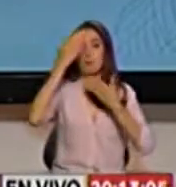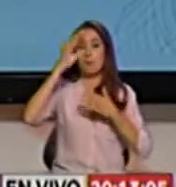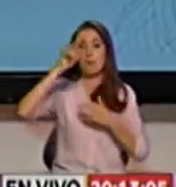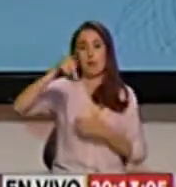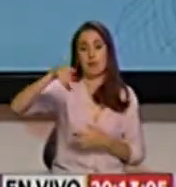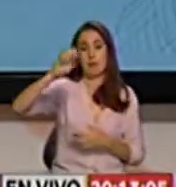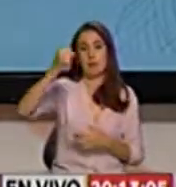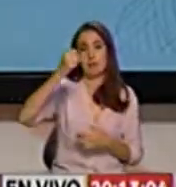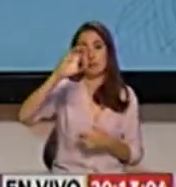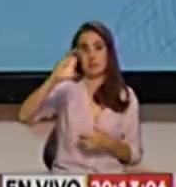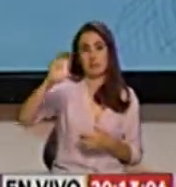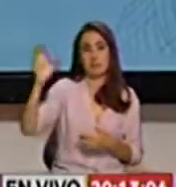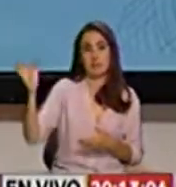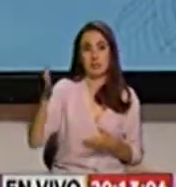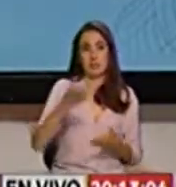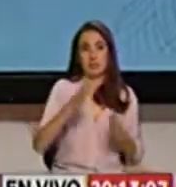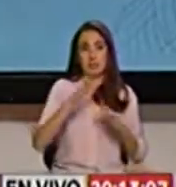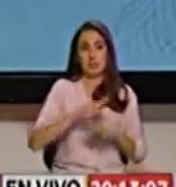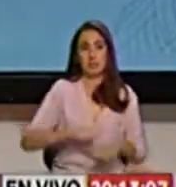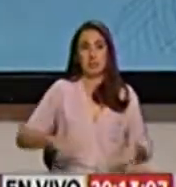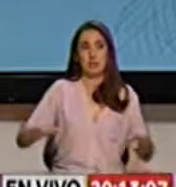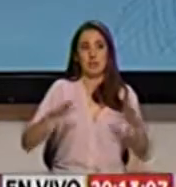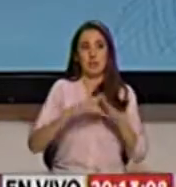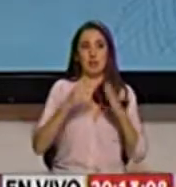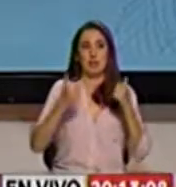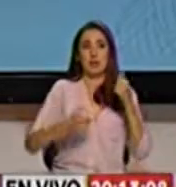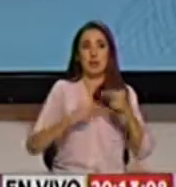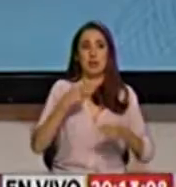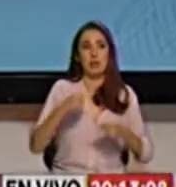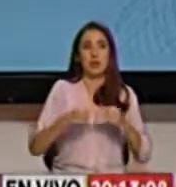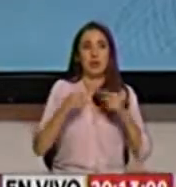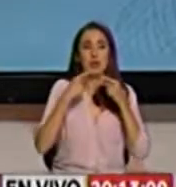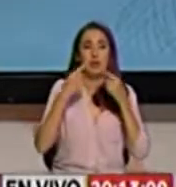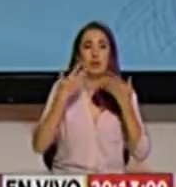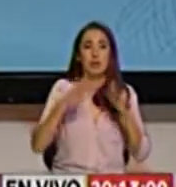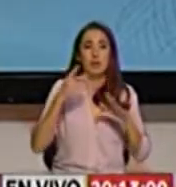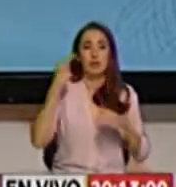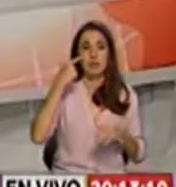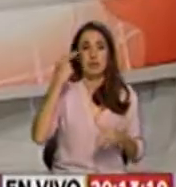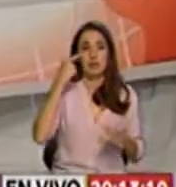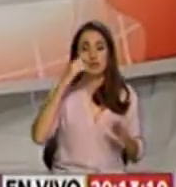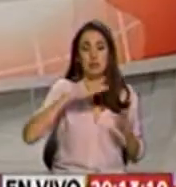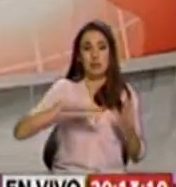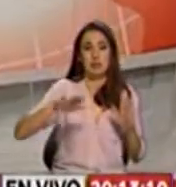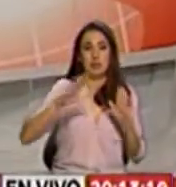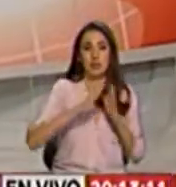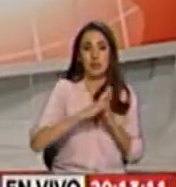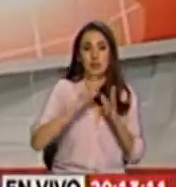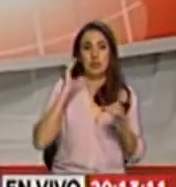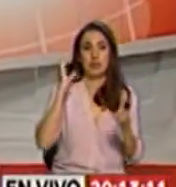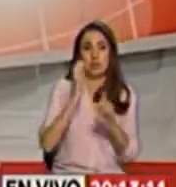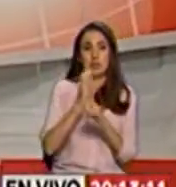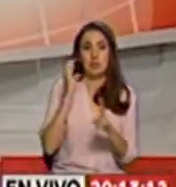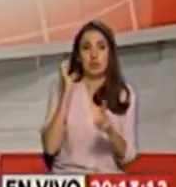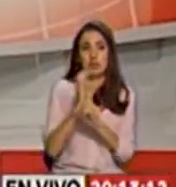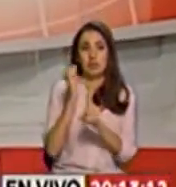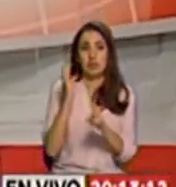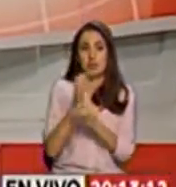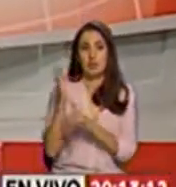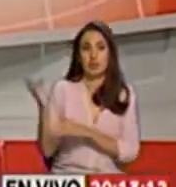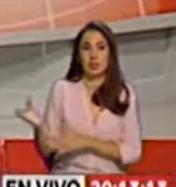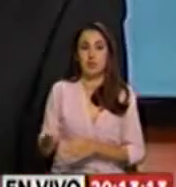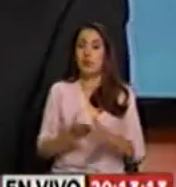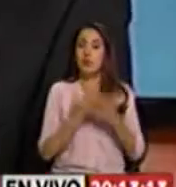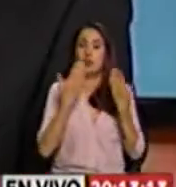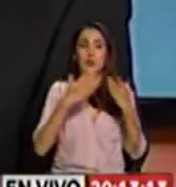para el próximo año. ¿Cómo consensuar esas posiciones teniendo en cuenta que hay esas críticas tan fuertes sobre el contenido de la proforma? A